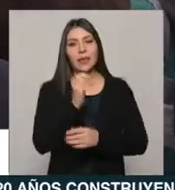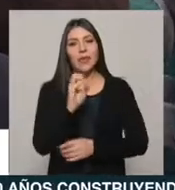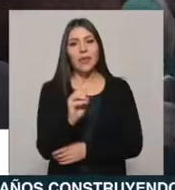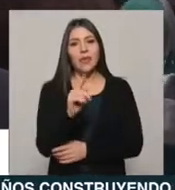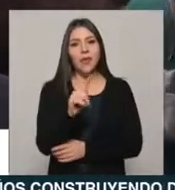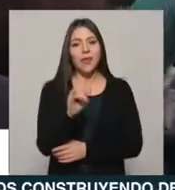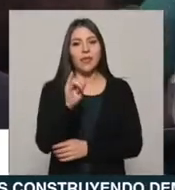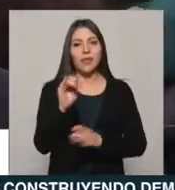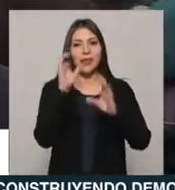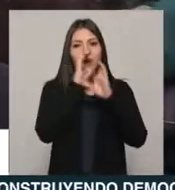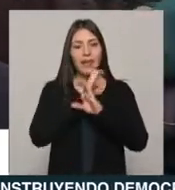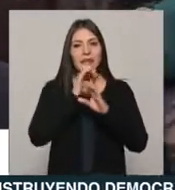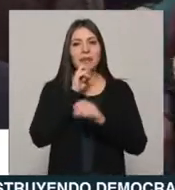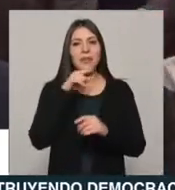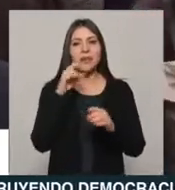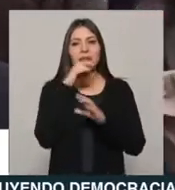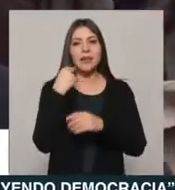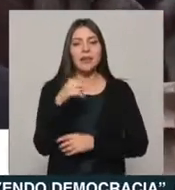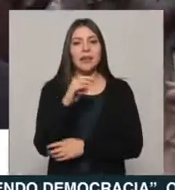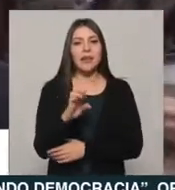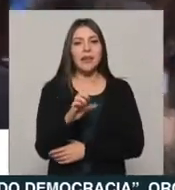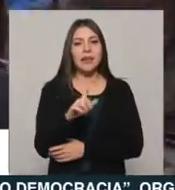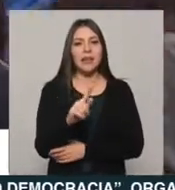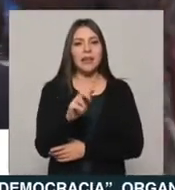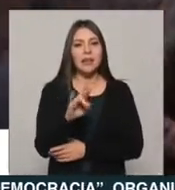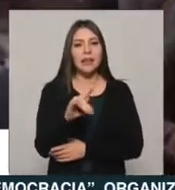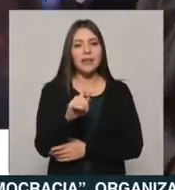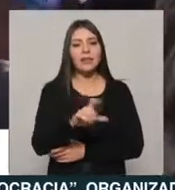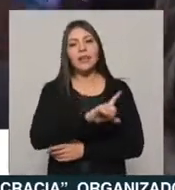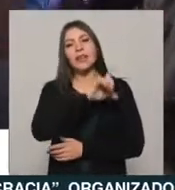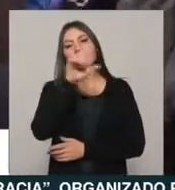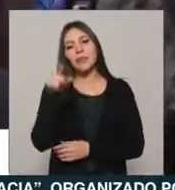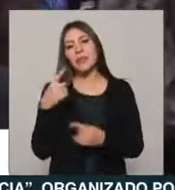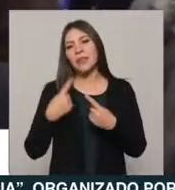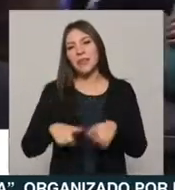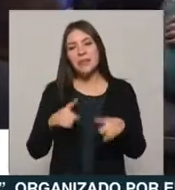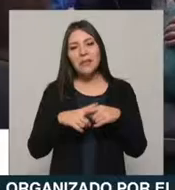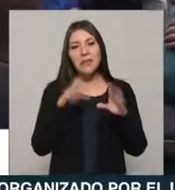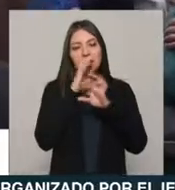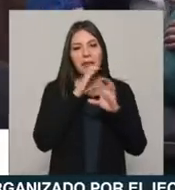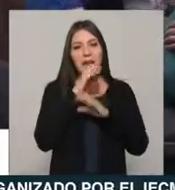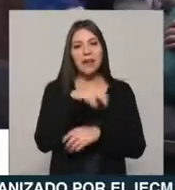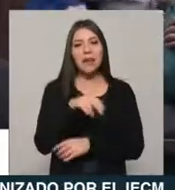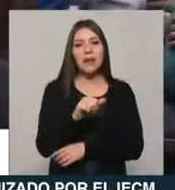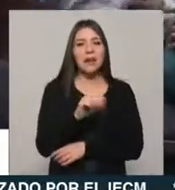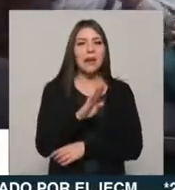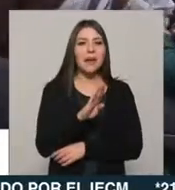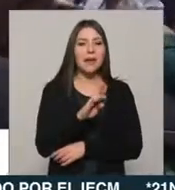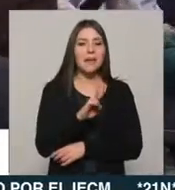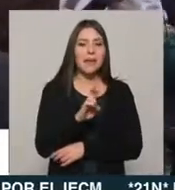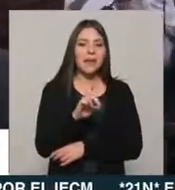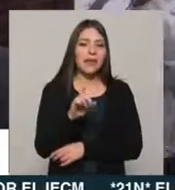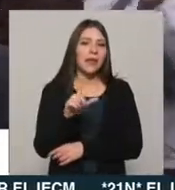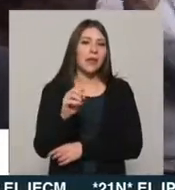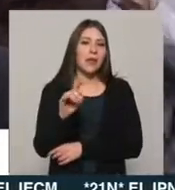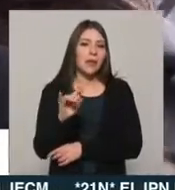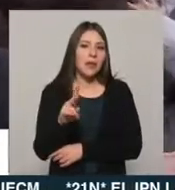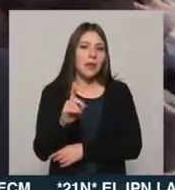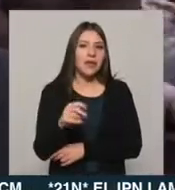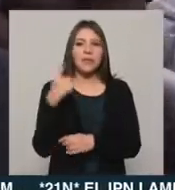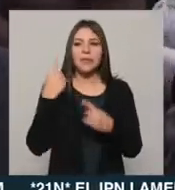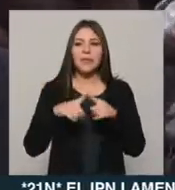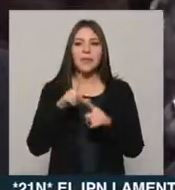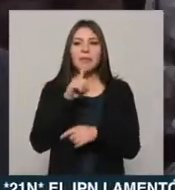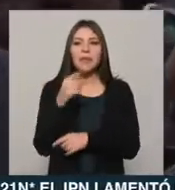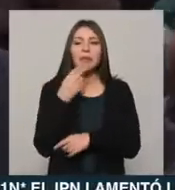OTI, El Triste precisamente, pero ya se vino a La Nave del Olvido, de Pueblo en Pueblo, todas esas canciones lindísimas, y ya me